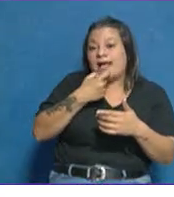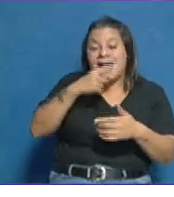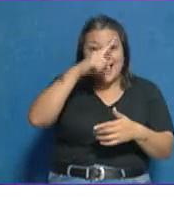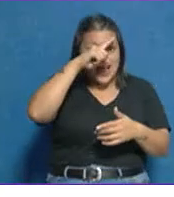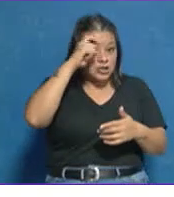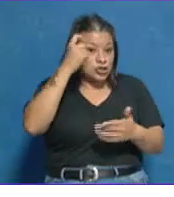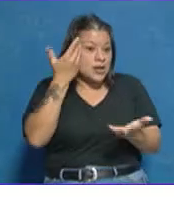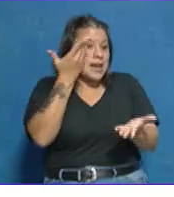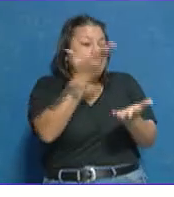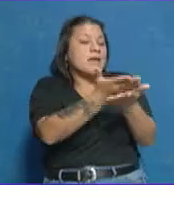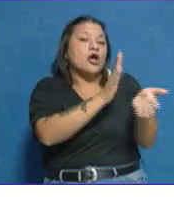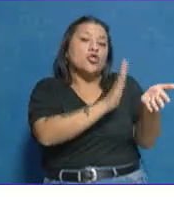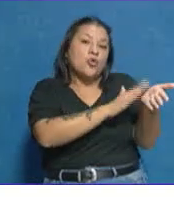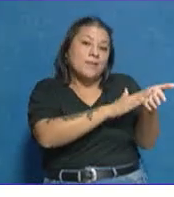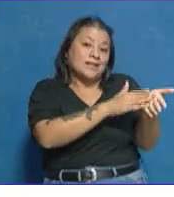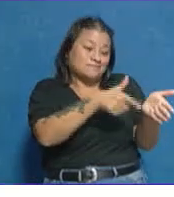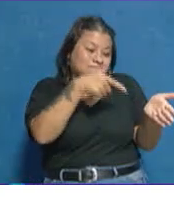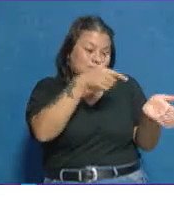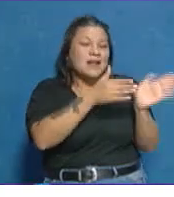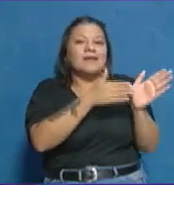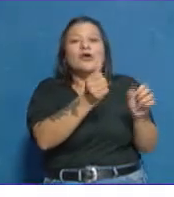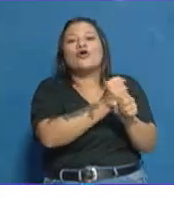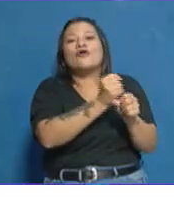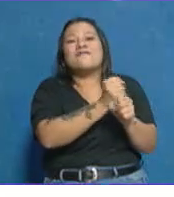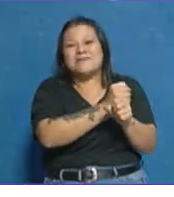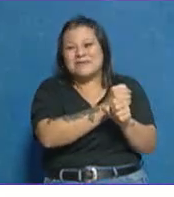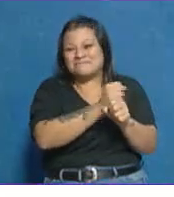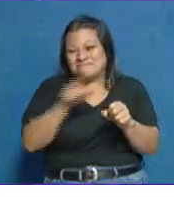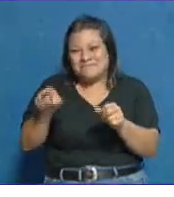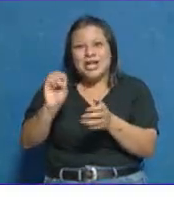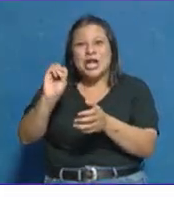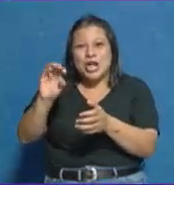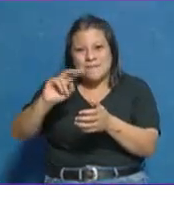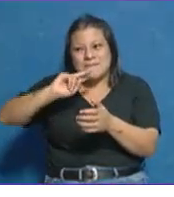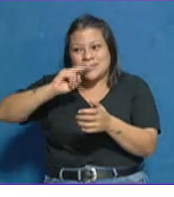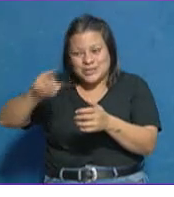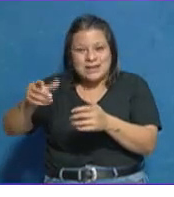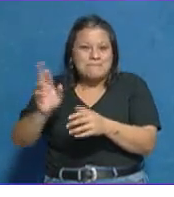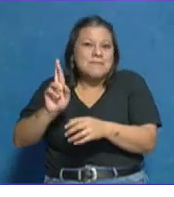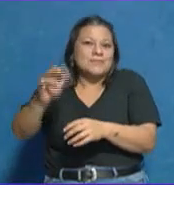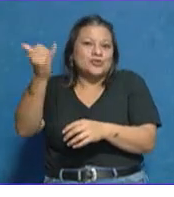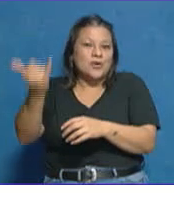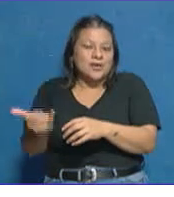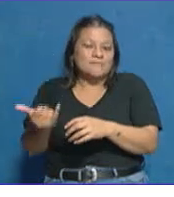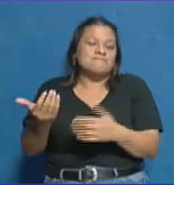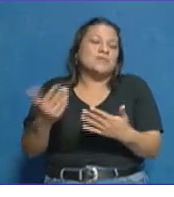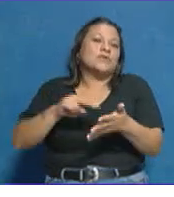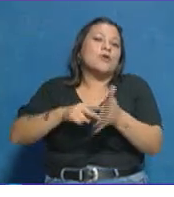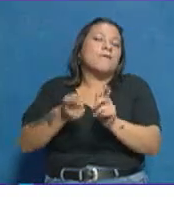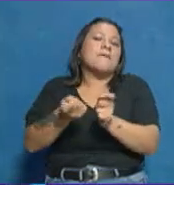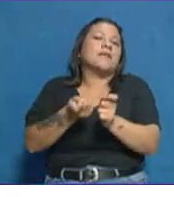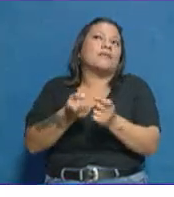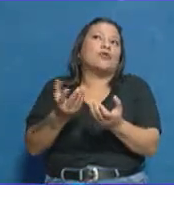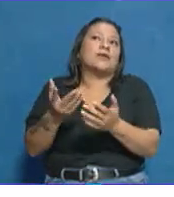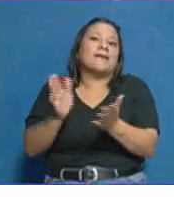Nación la documentación de esa arma para confirmar que está a su nombre. En todo caso, lo que puede ser un problema administrativo porque